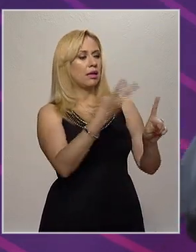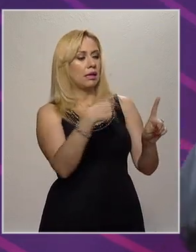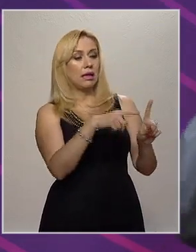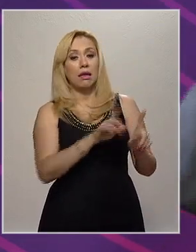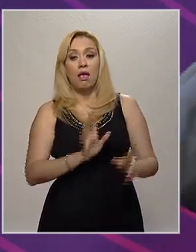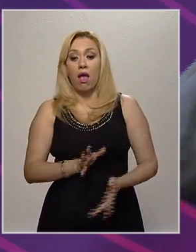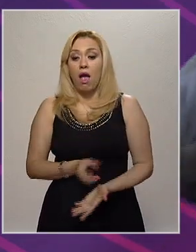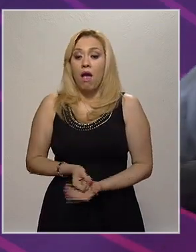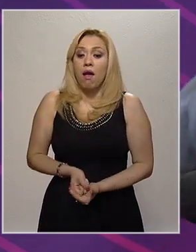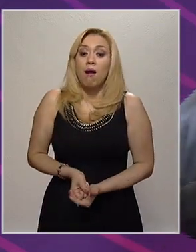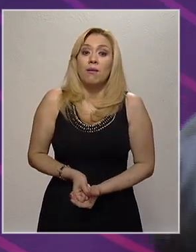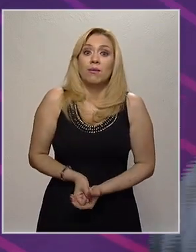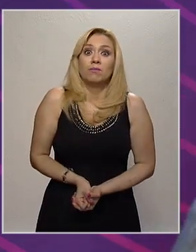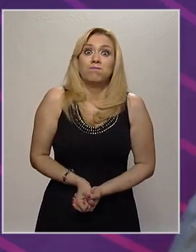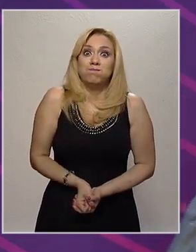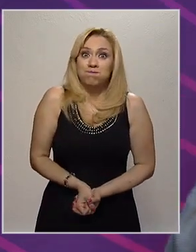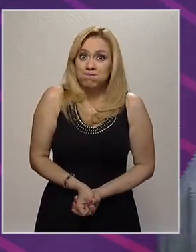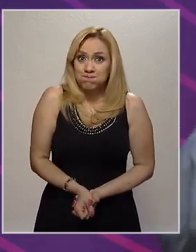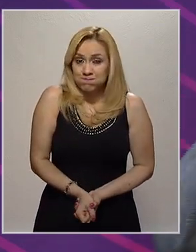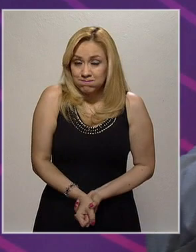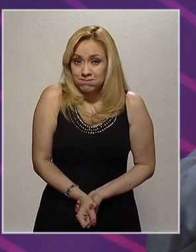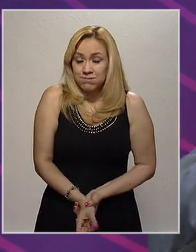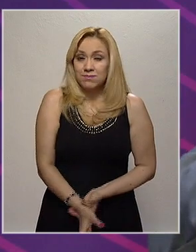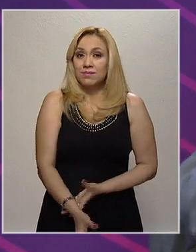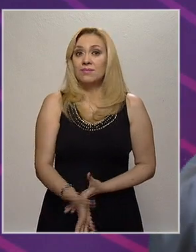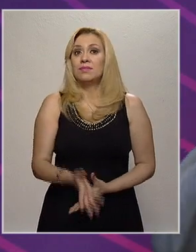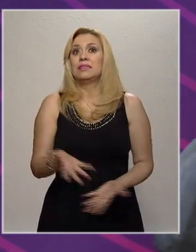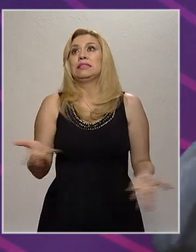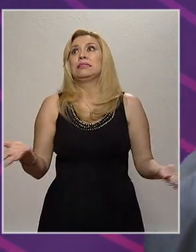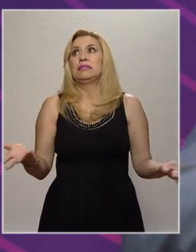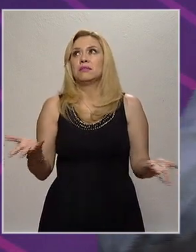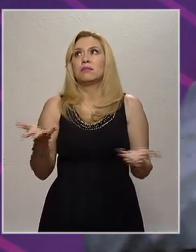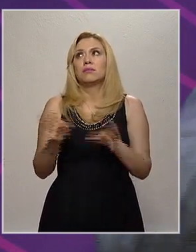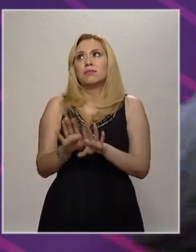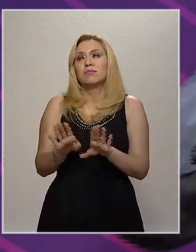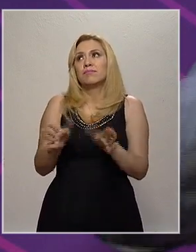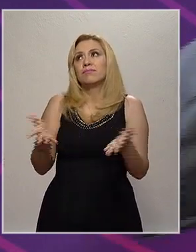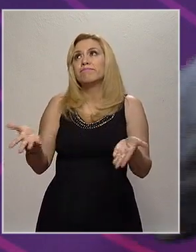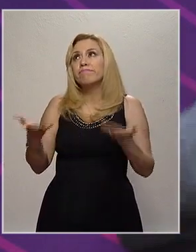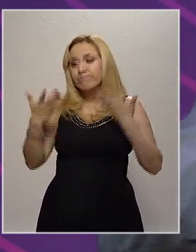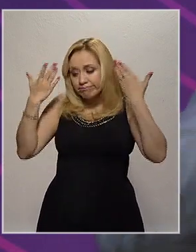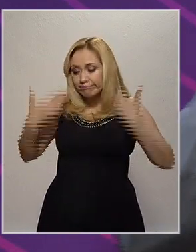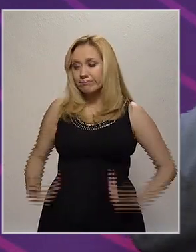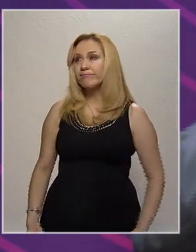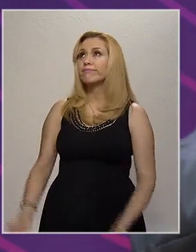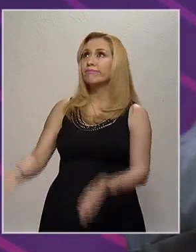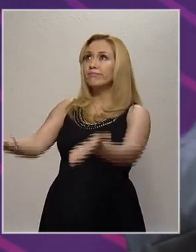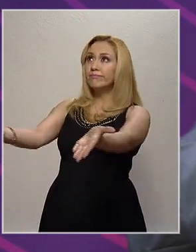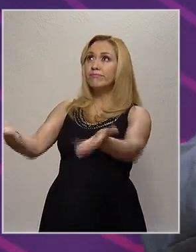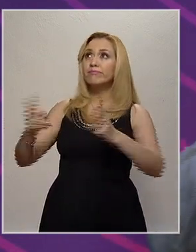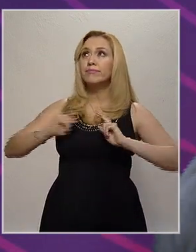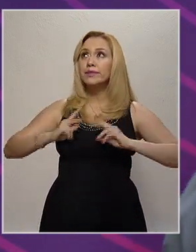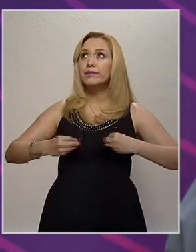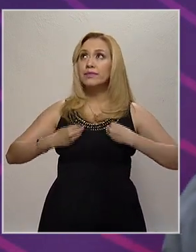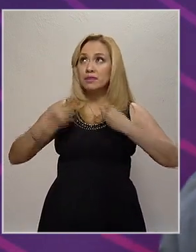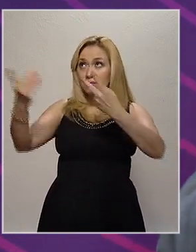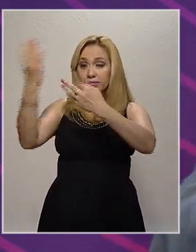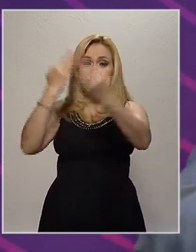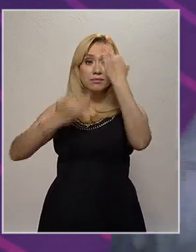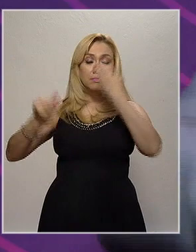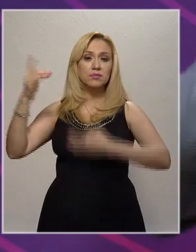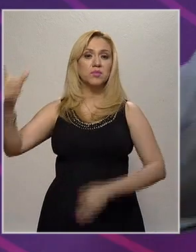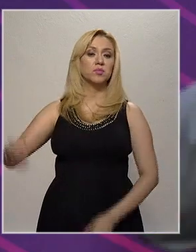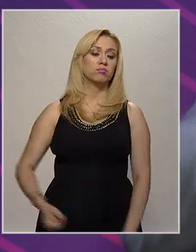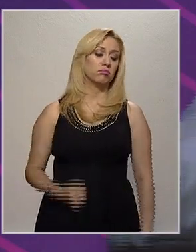que está en trabajo de parto está totalmente a merced su cuerpo, su vida, su integridad, y el poder se